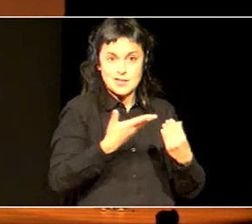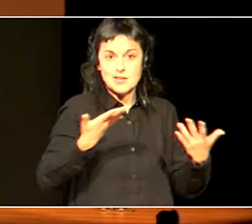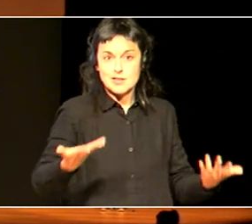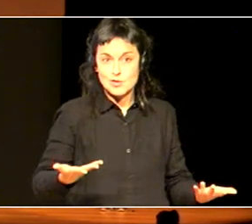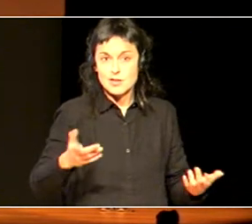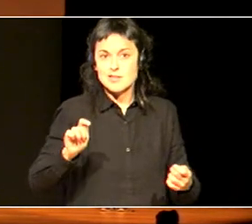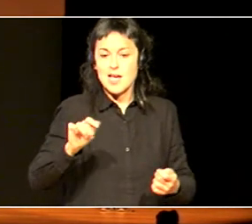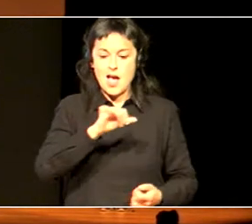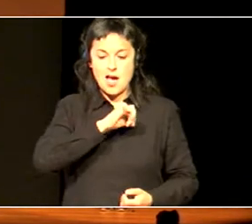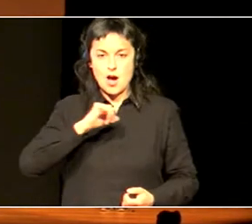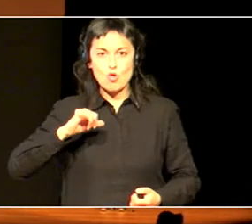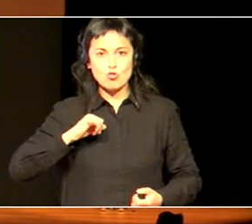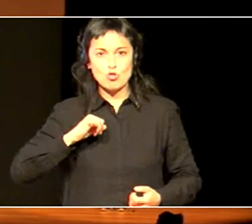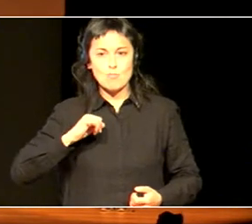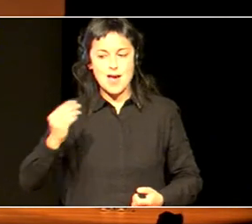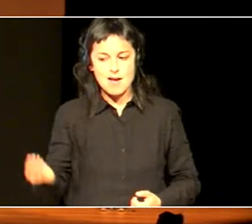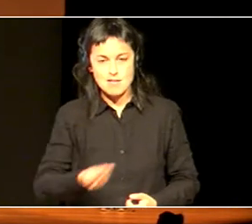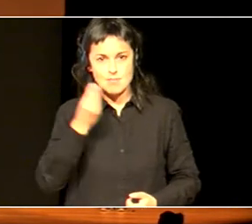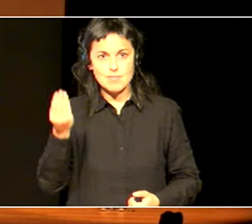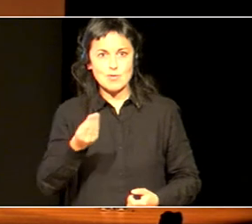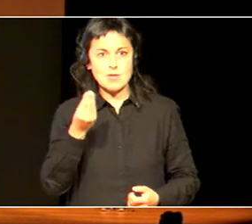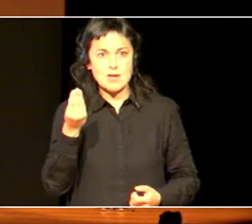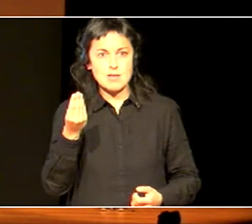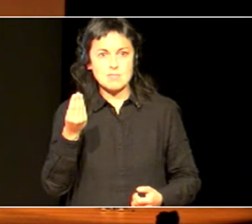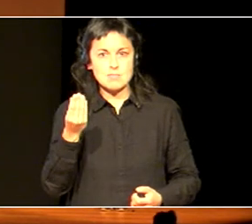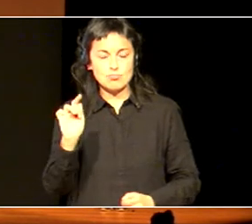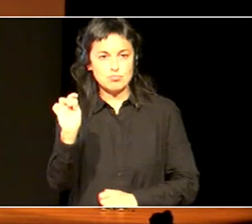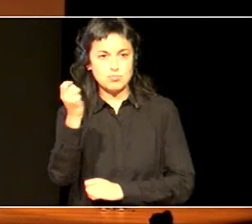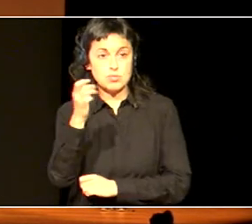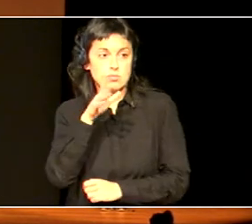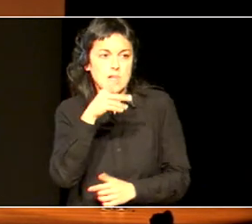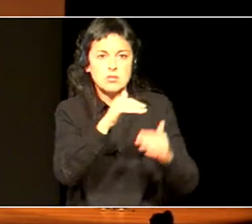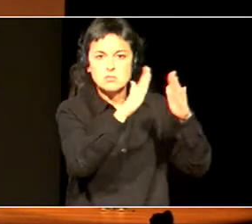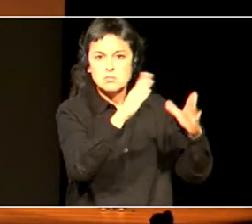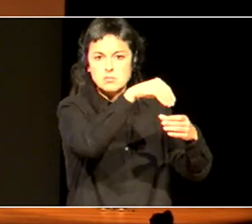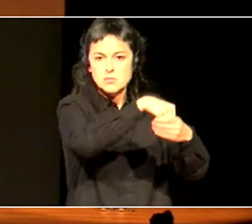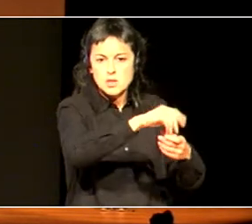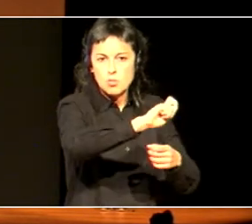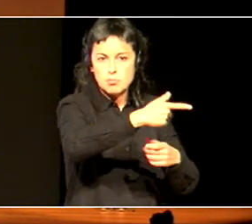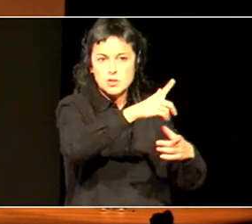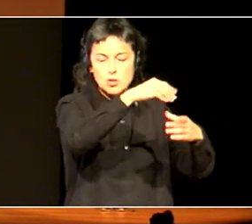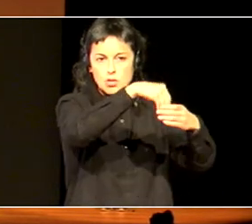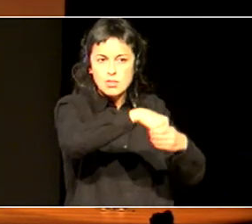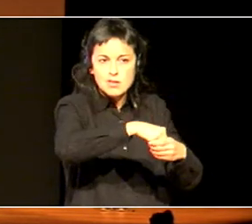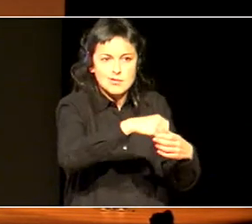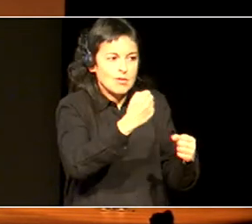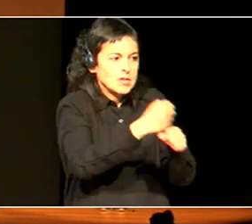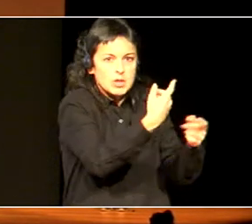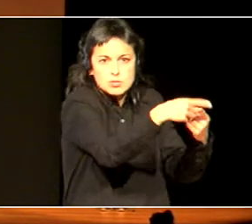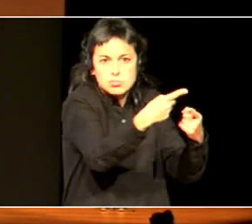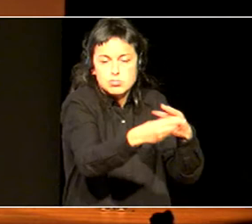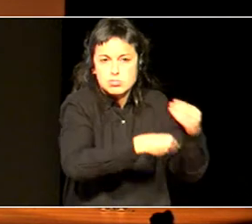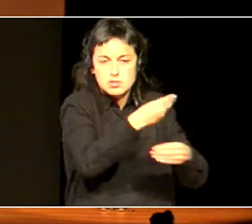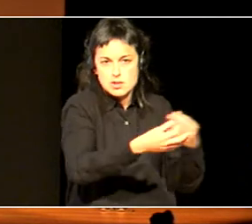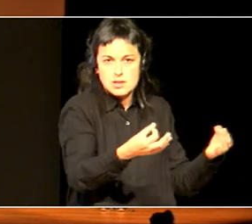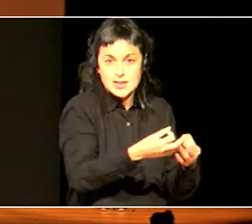mayor autonomía, porque deberían hacer las tareas de esa casa, y una mayor relación interpersonal con